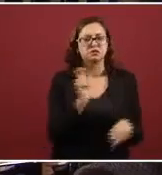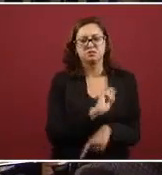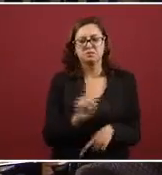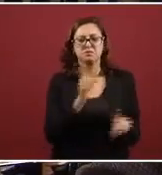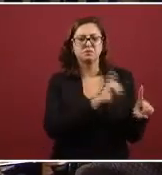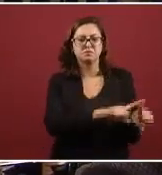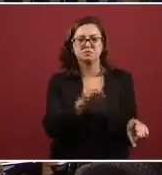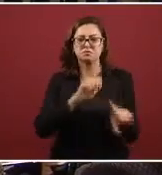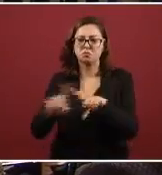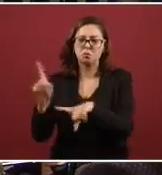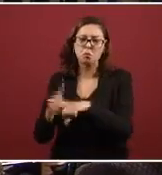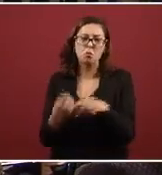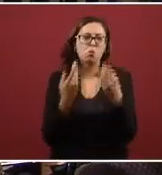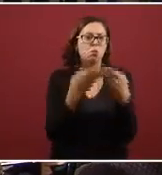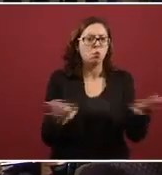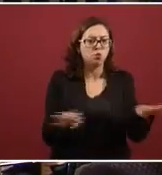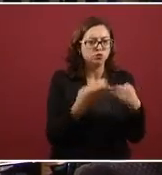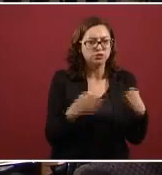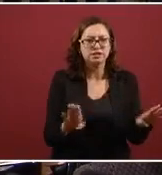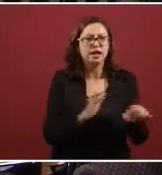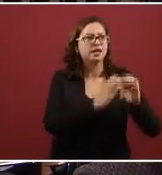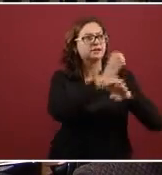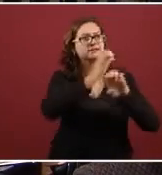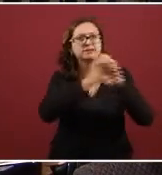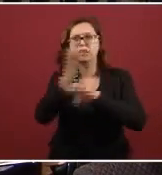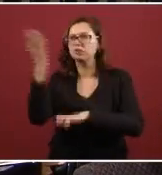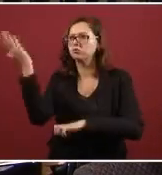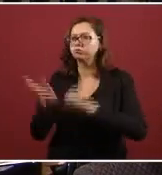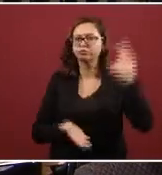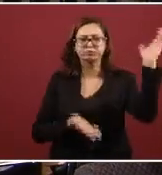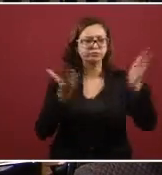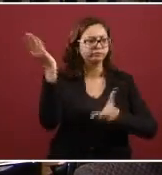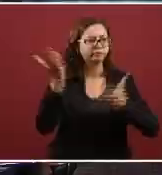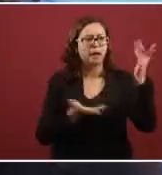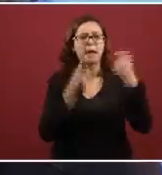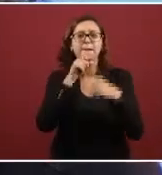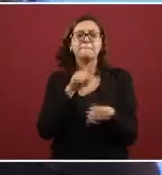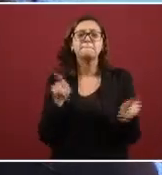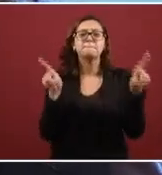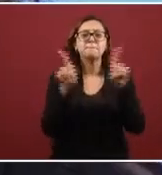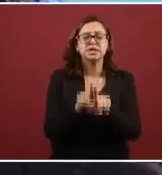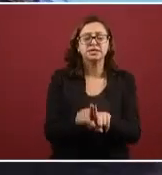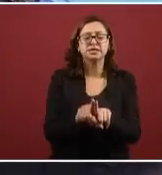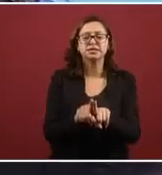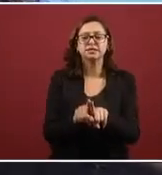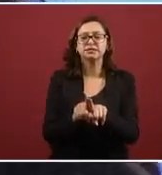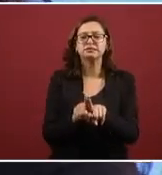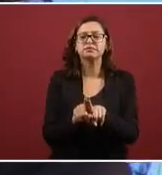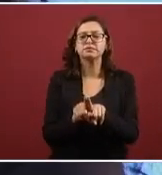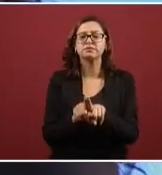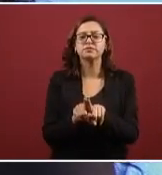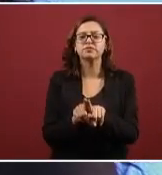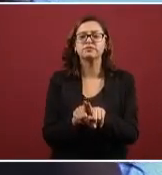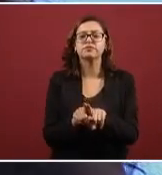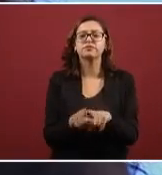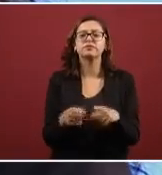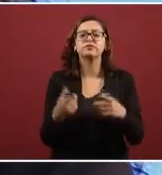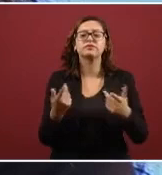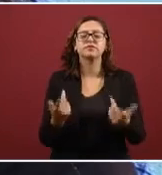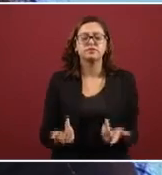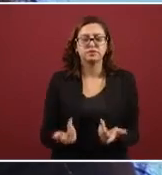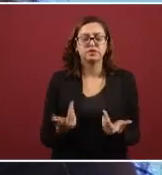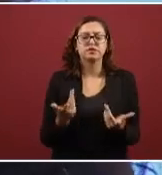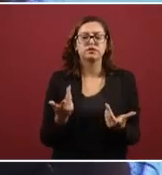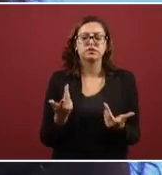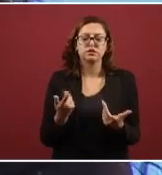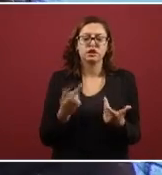de Tierra Caliente, de músicos de distintos estados, y vendrán pues parte de los músicos que